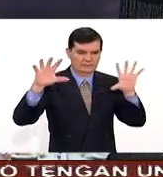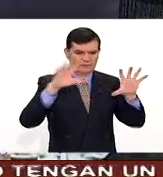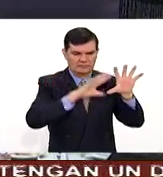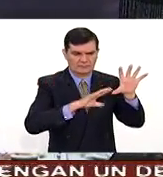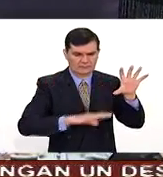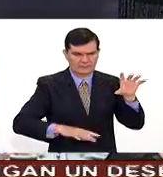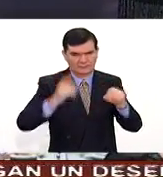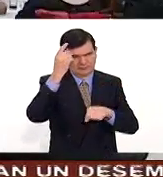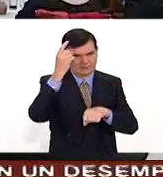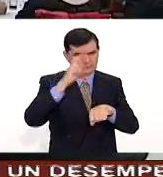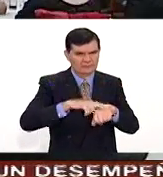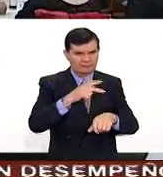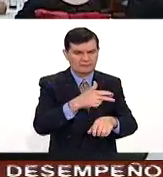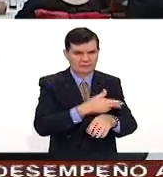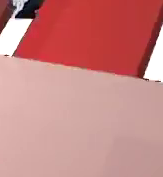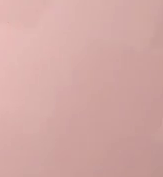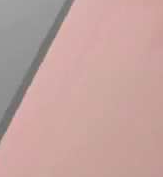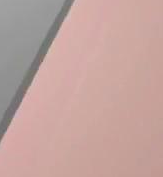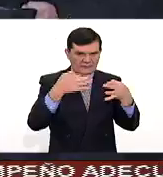es director honorario.